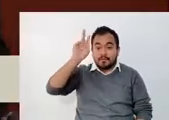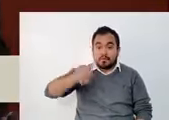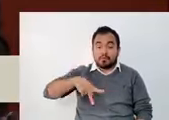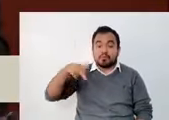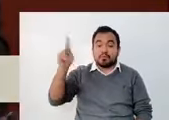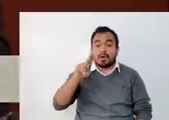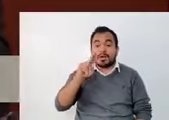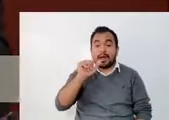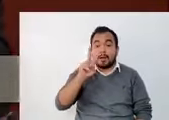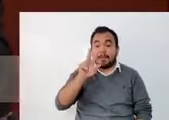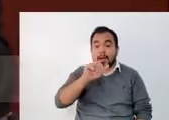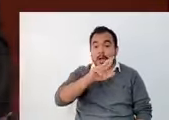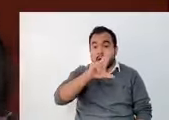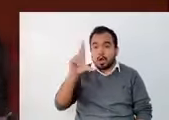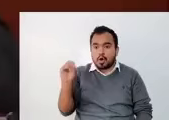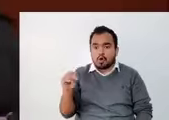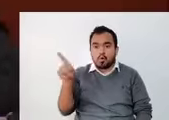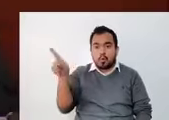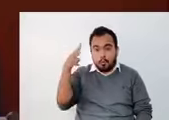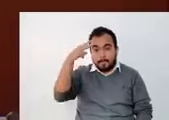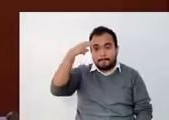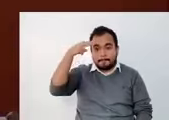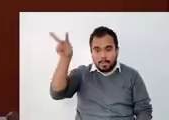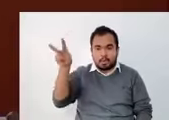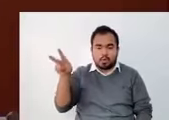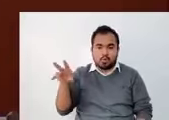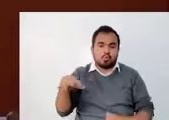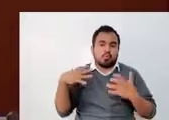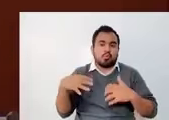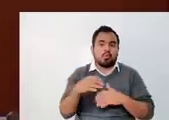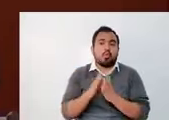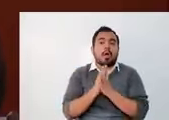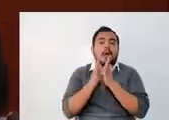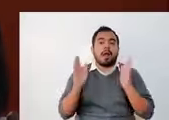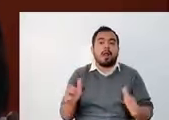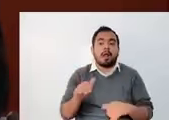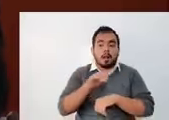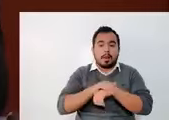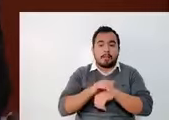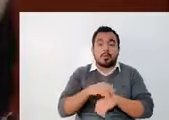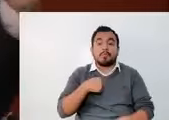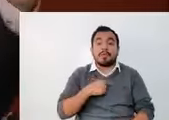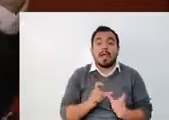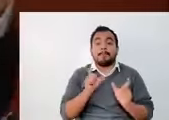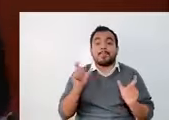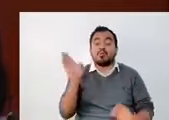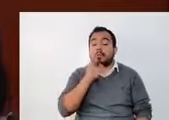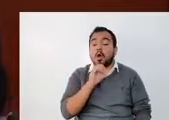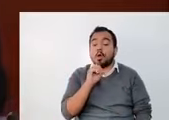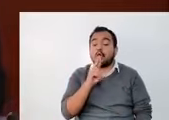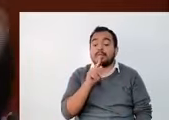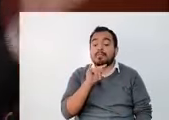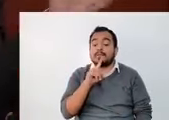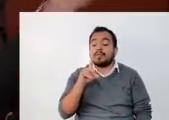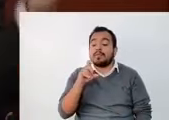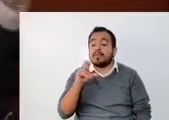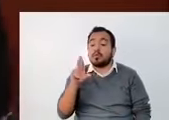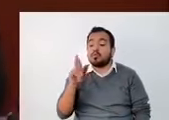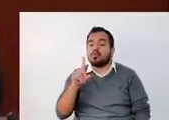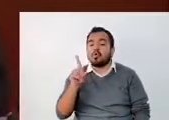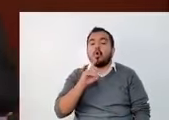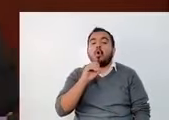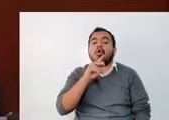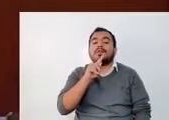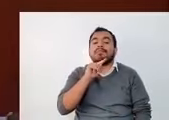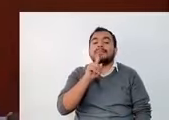que viene mucho por México, un gran amigo de la tierra, que dice que mi apellido está mal, que yo no soy Ortiz de Urbina, sino Ortiz Turbina, porque